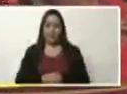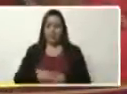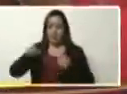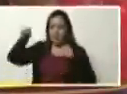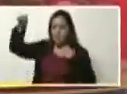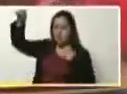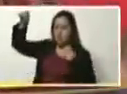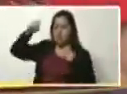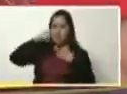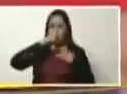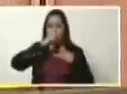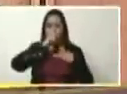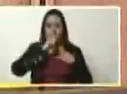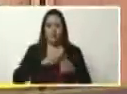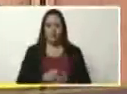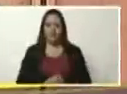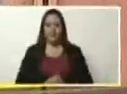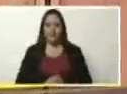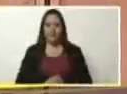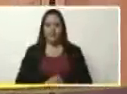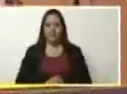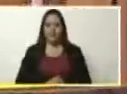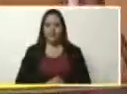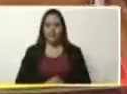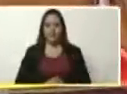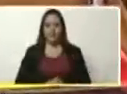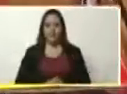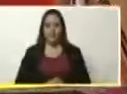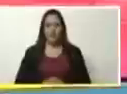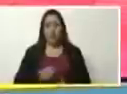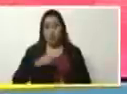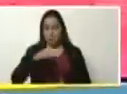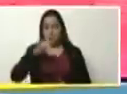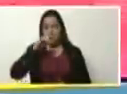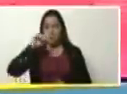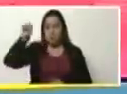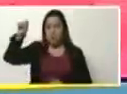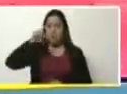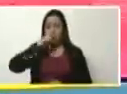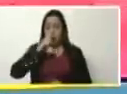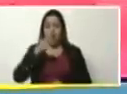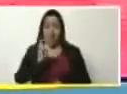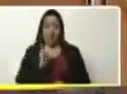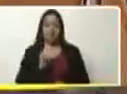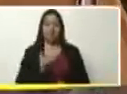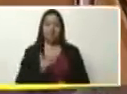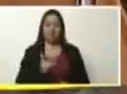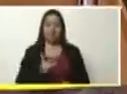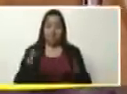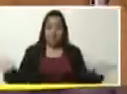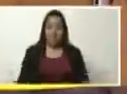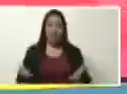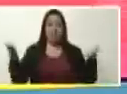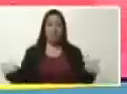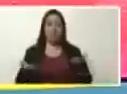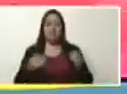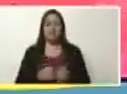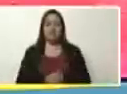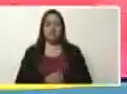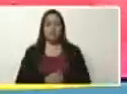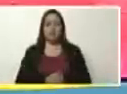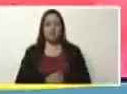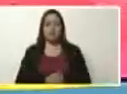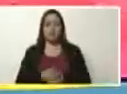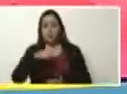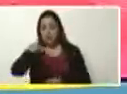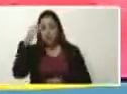Superbigote, ¿ves? La cosa pegó. Lo de Superbigote pegó. Superbigote lo que va es para adelante, compadre. ¿Y ustedes saben